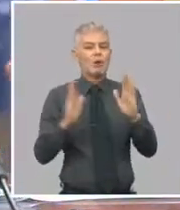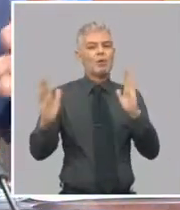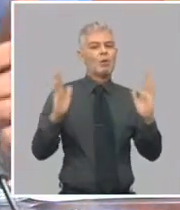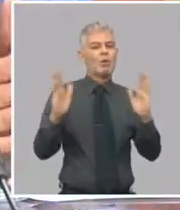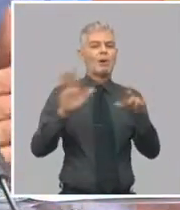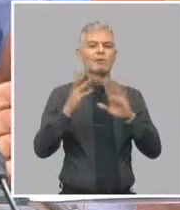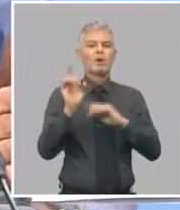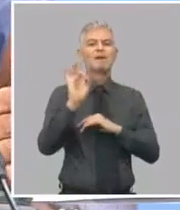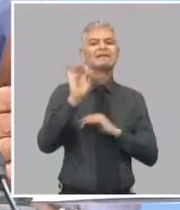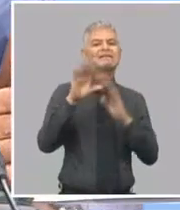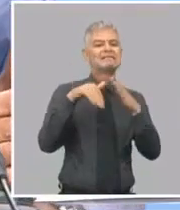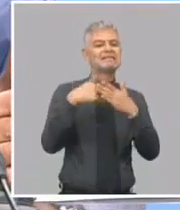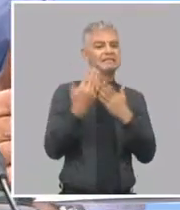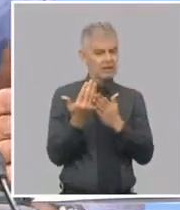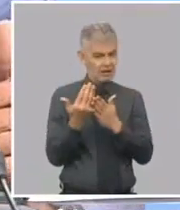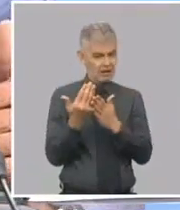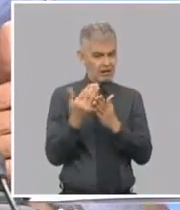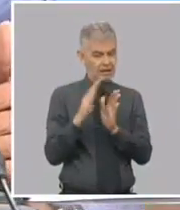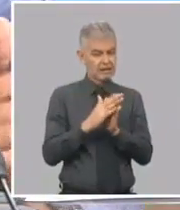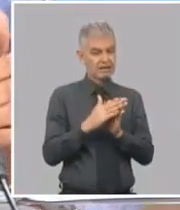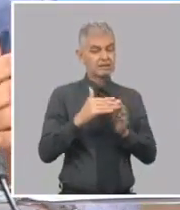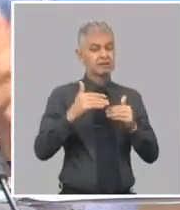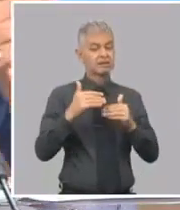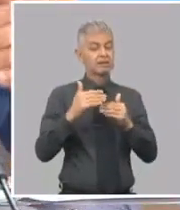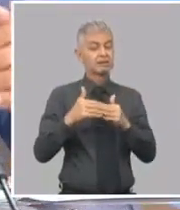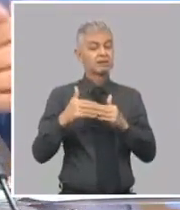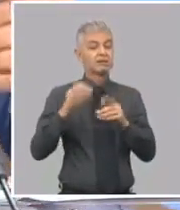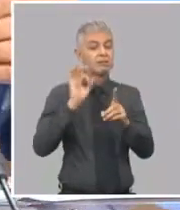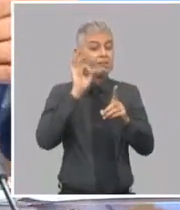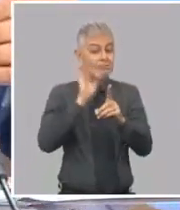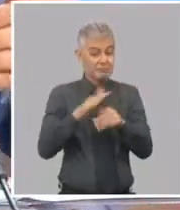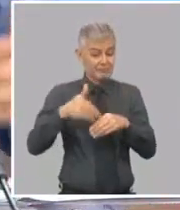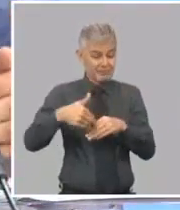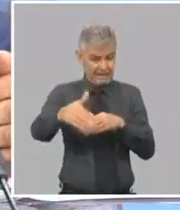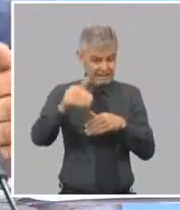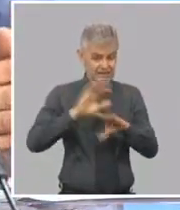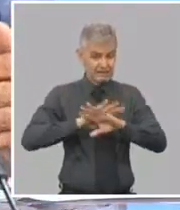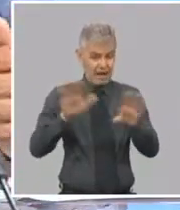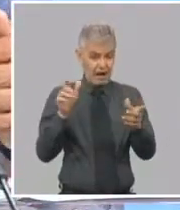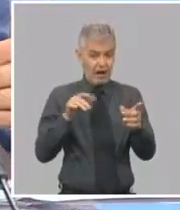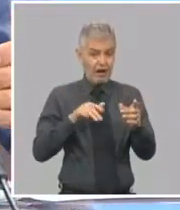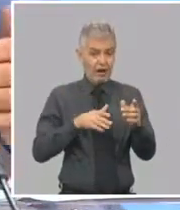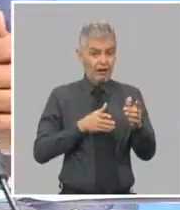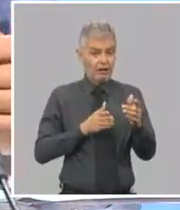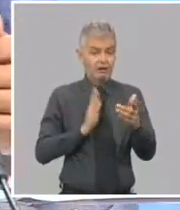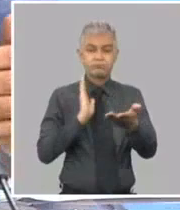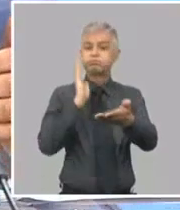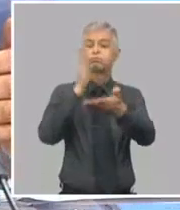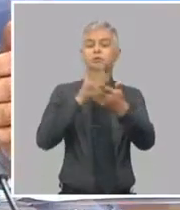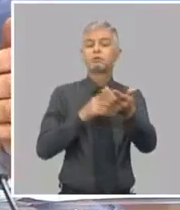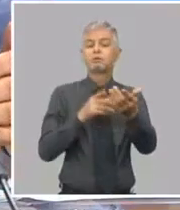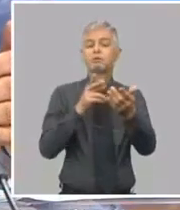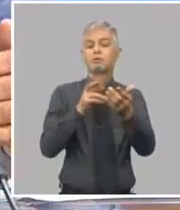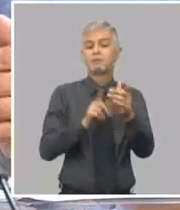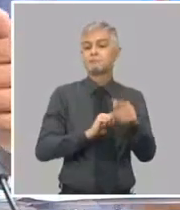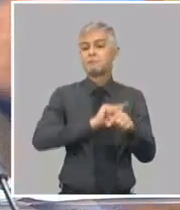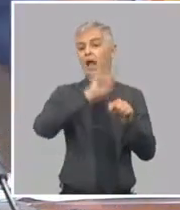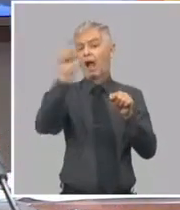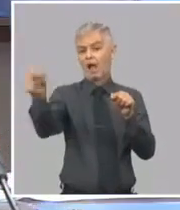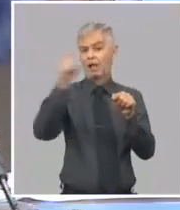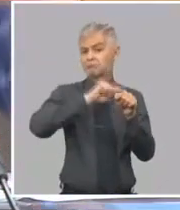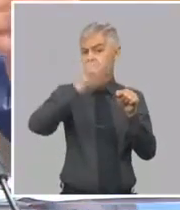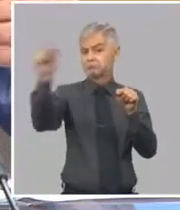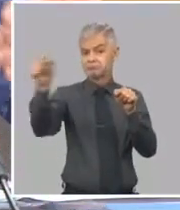15 días después de el inicio de los viajes es decir que después de que se comiencen los viajes usted puede reservar o comprar boletos